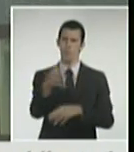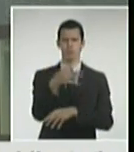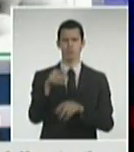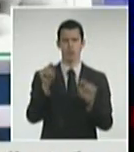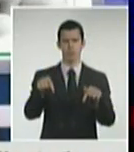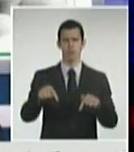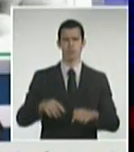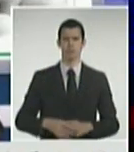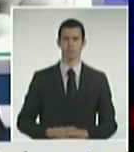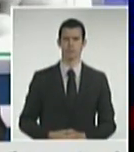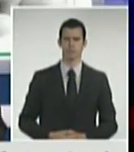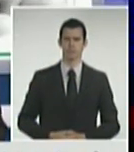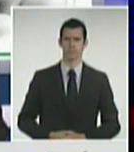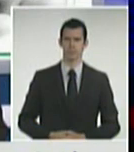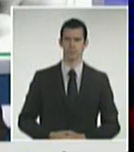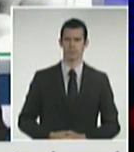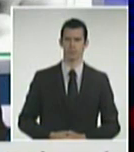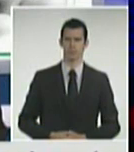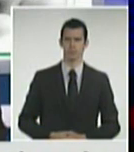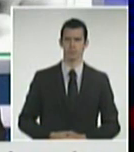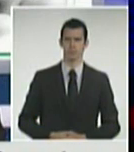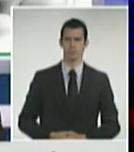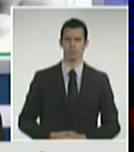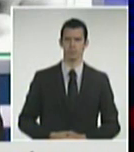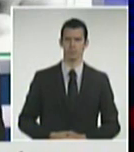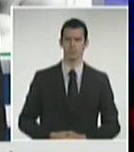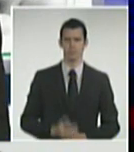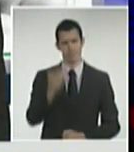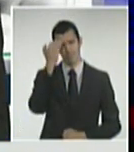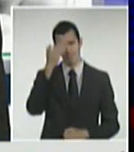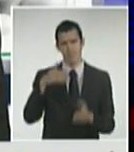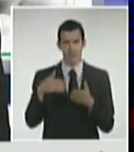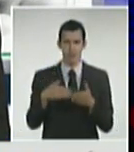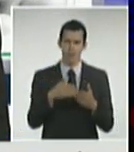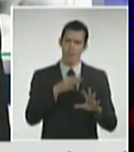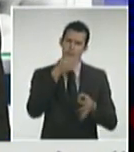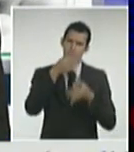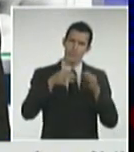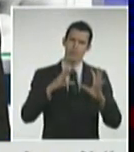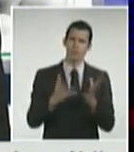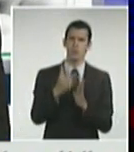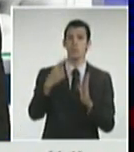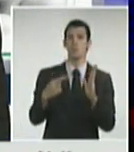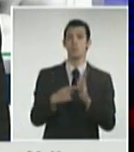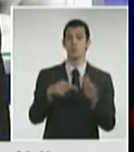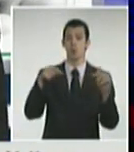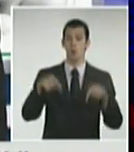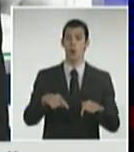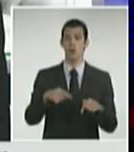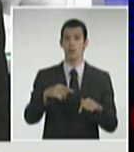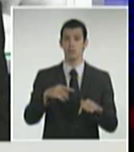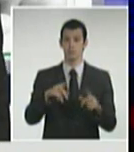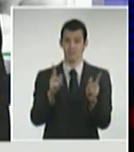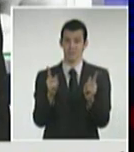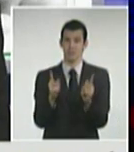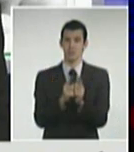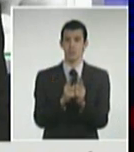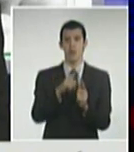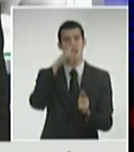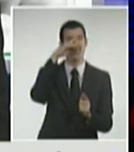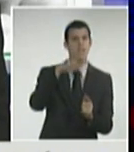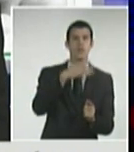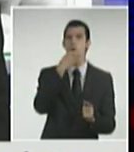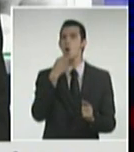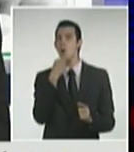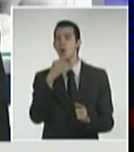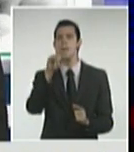Cubana. Gracias a nuestros compañeros en Granma. Y hoy Cuba está reportando en edades pediátricas 1.060 casos positivos,